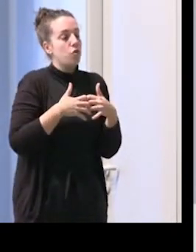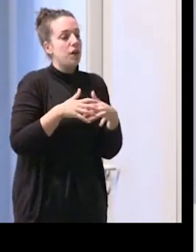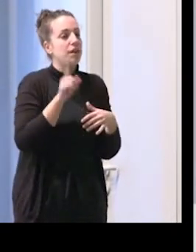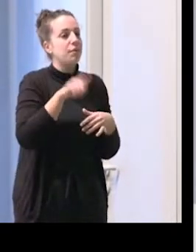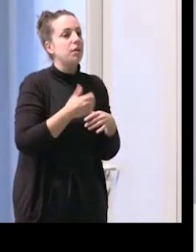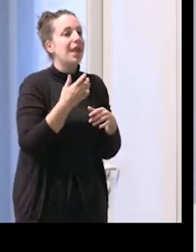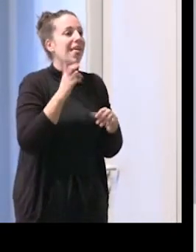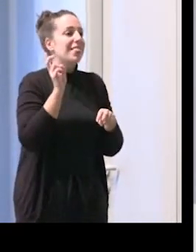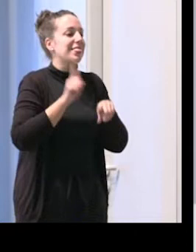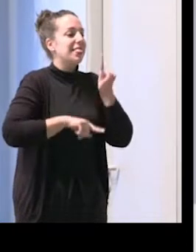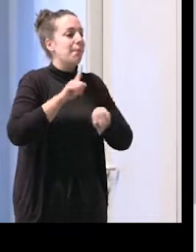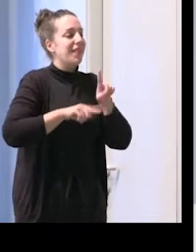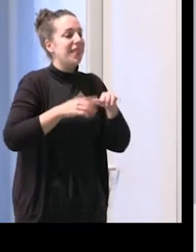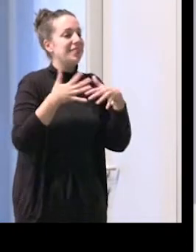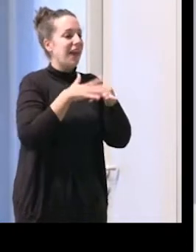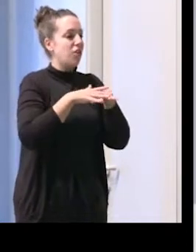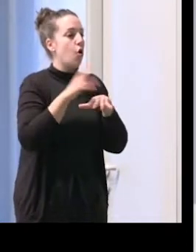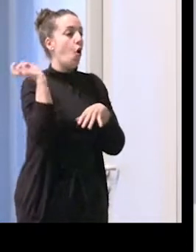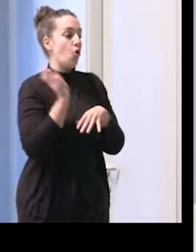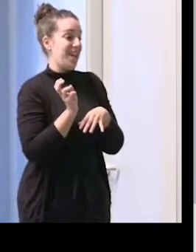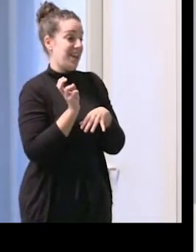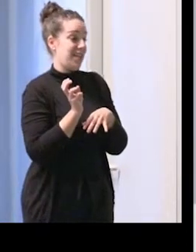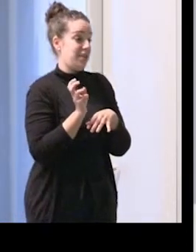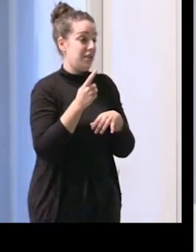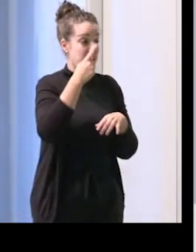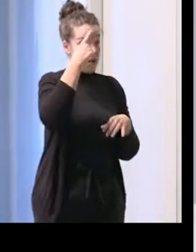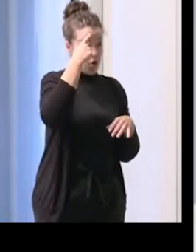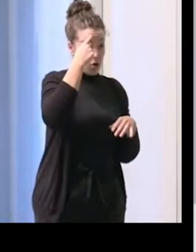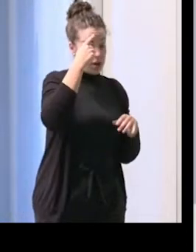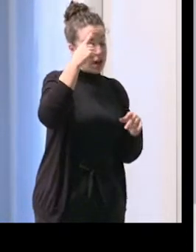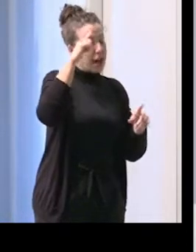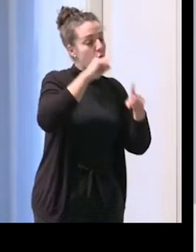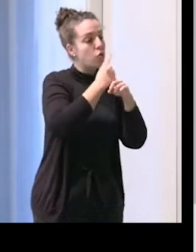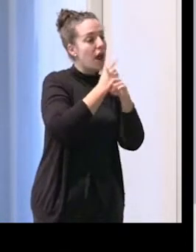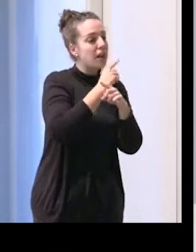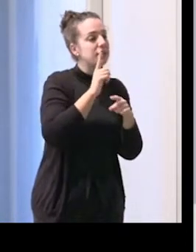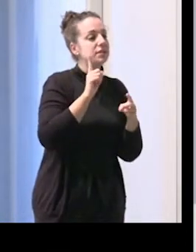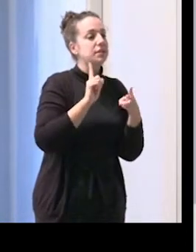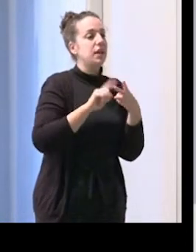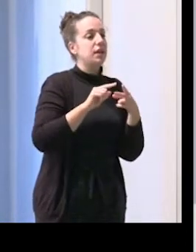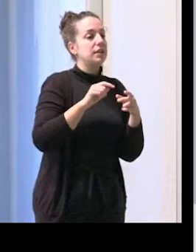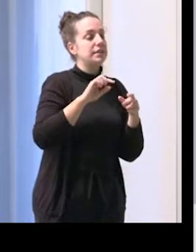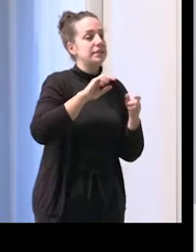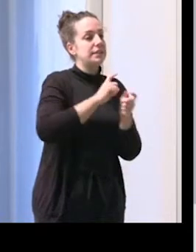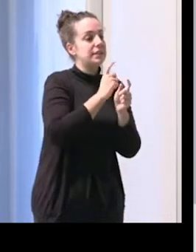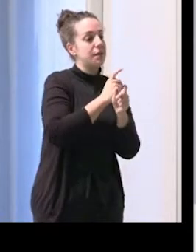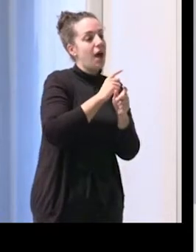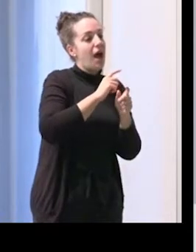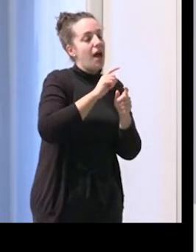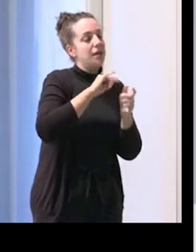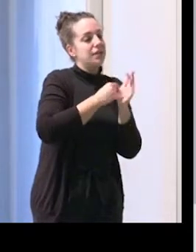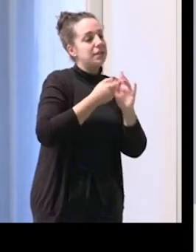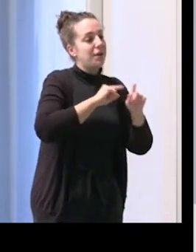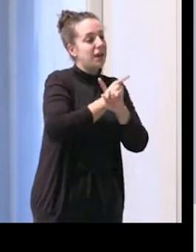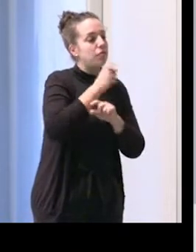de origen. Tenemos las células madres neurales, que están en el sistema nervioso generalmente, las células madres hematopoyéticas,